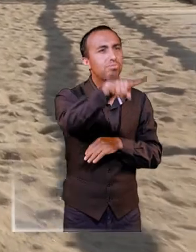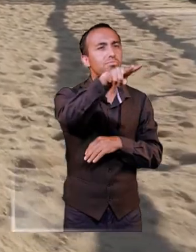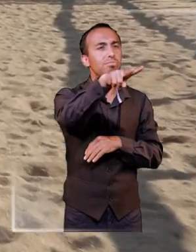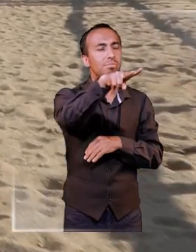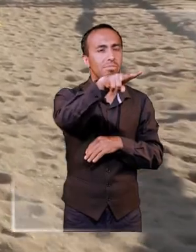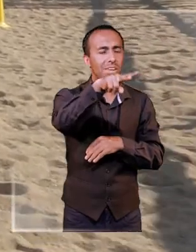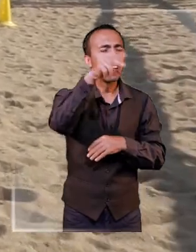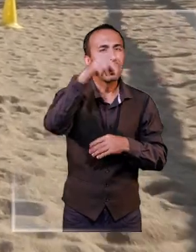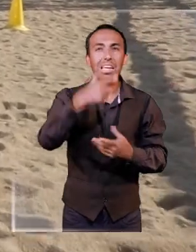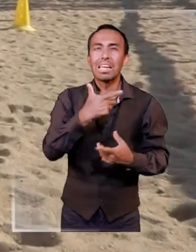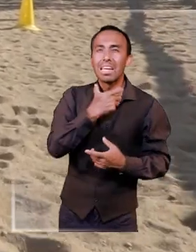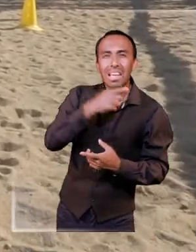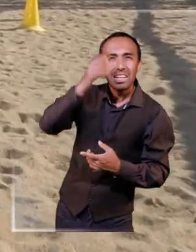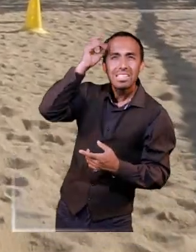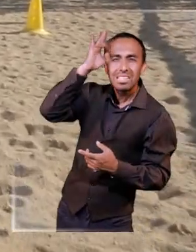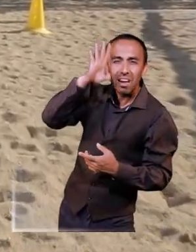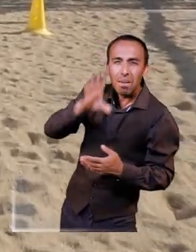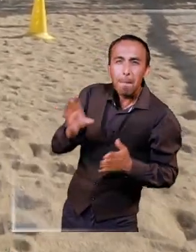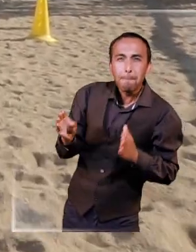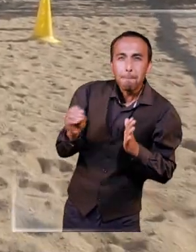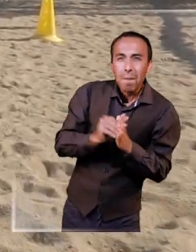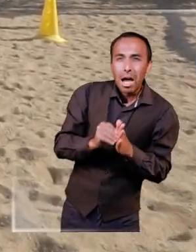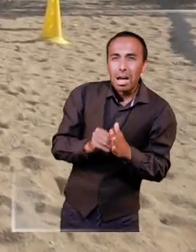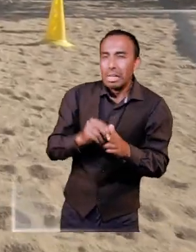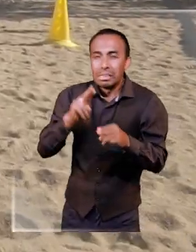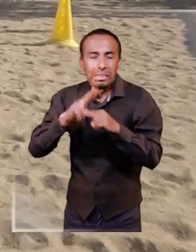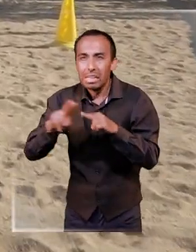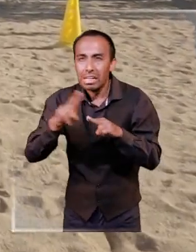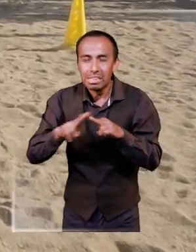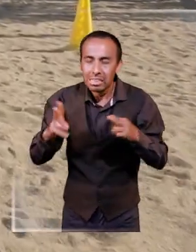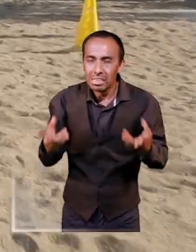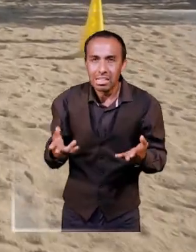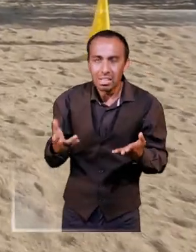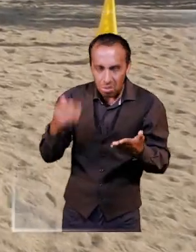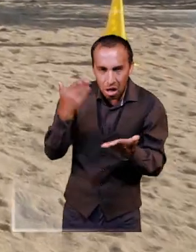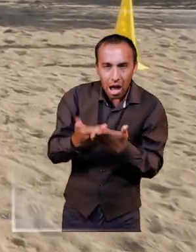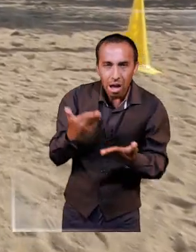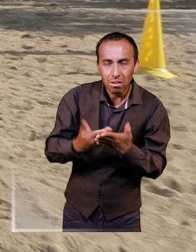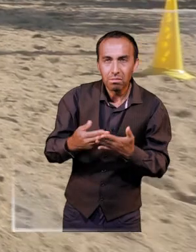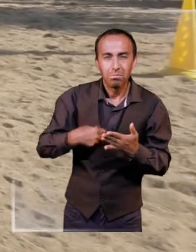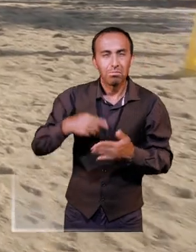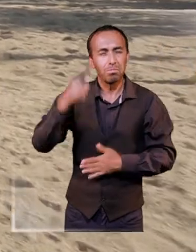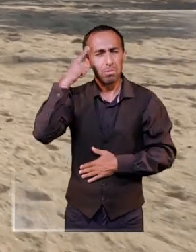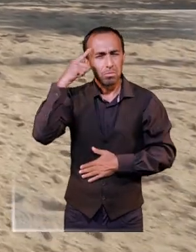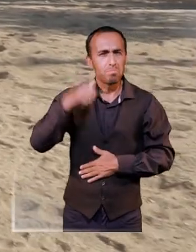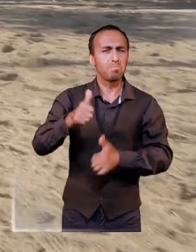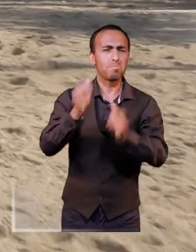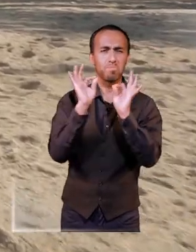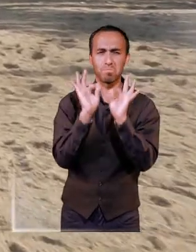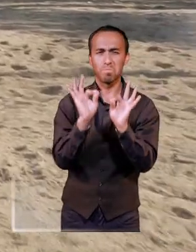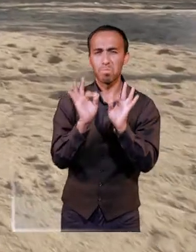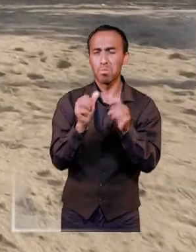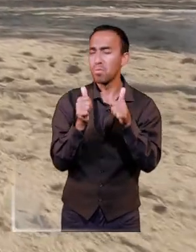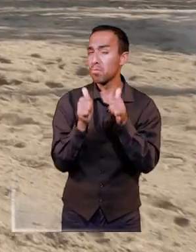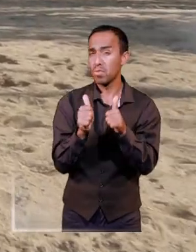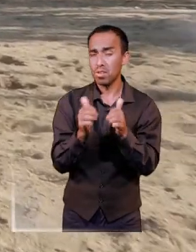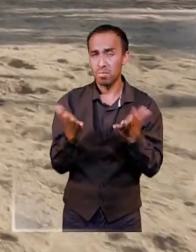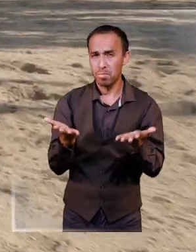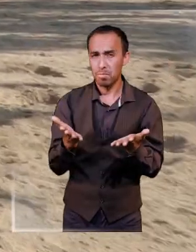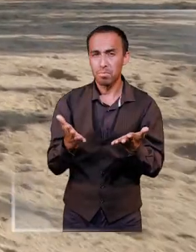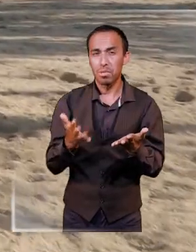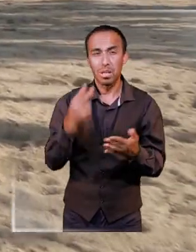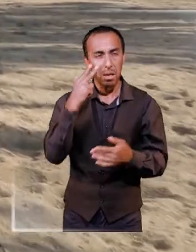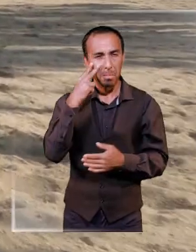querer y saber más de lo que está ocurriendo mucho más lejos de ese ámbito de seguridad en el que tú creías que estaba súper bien y que